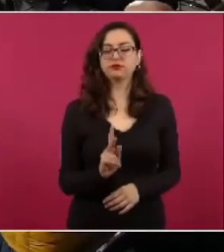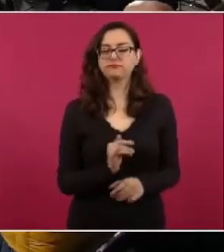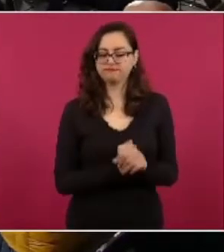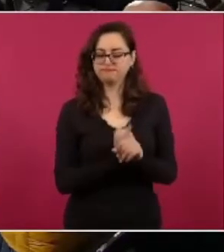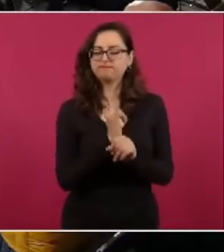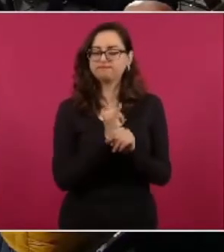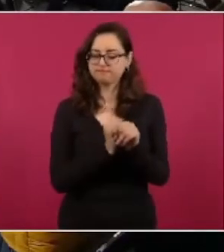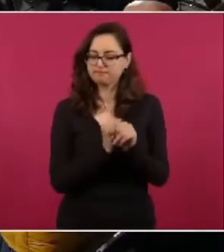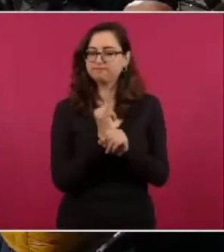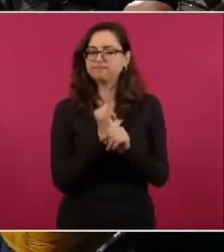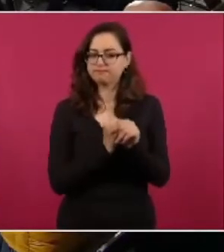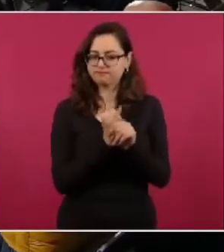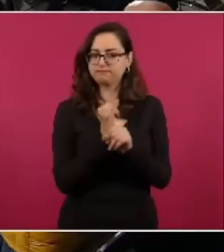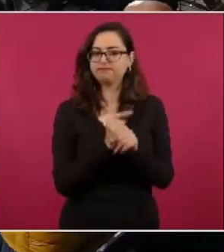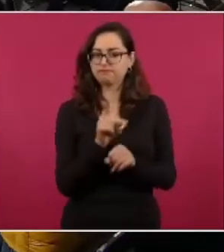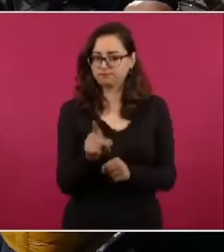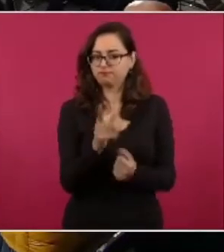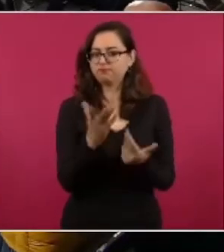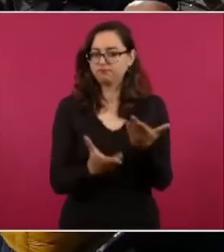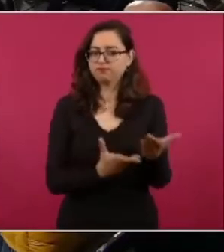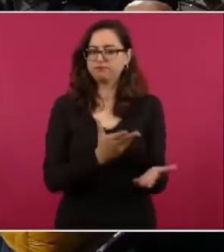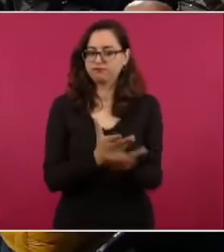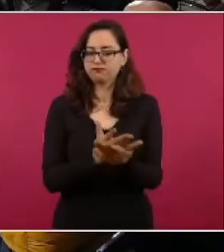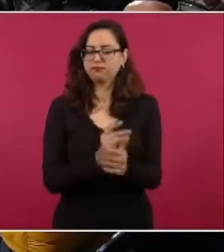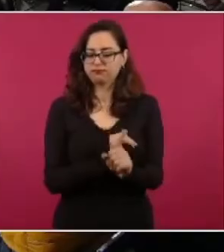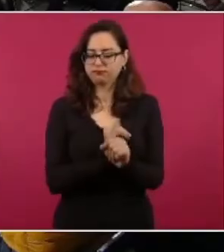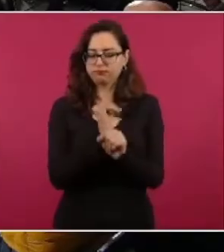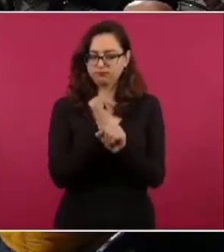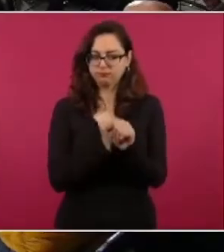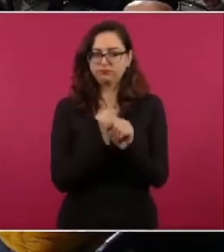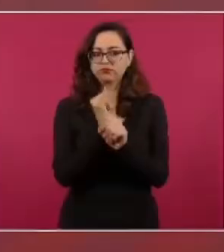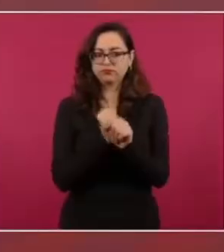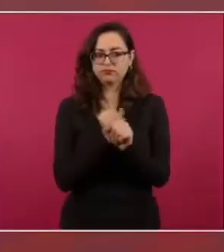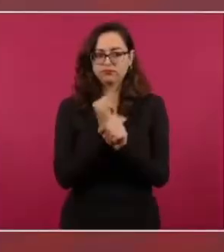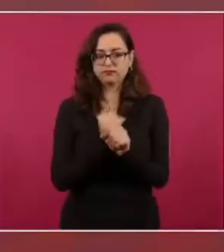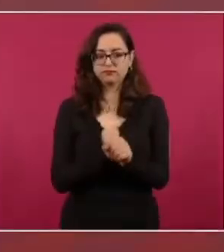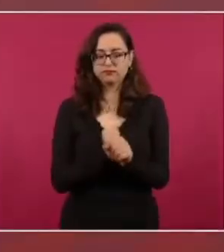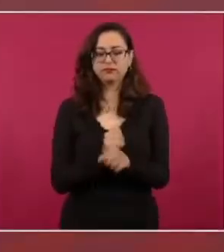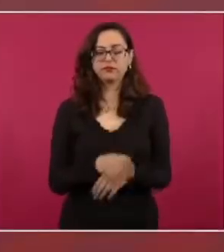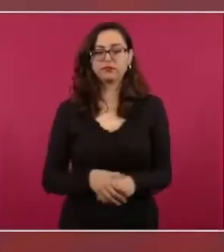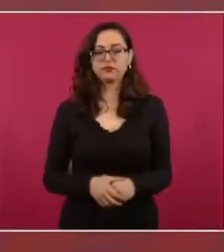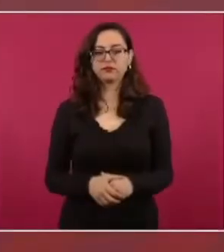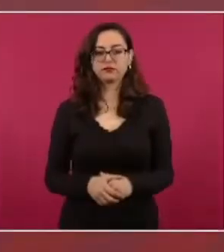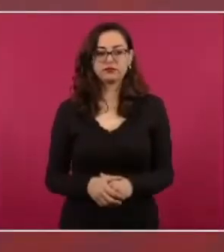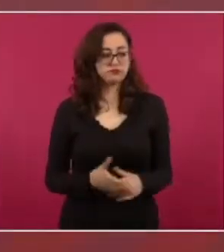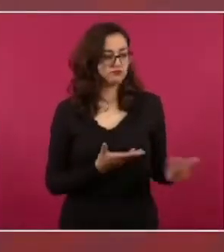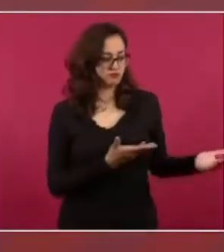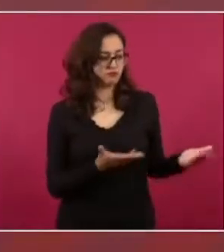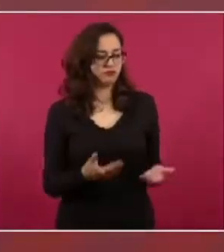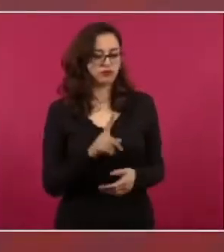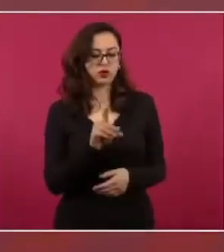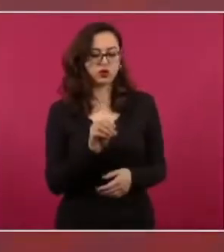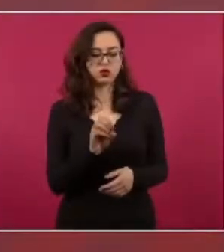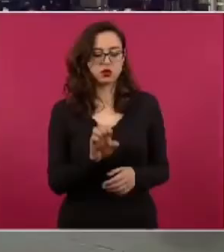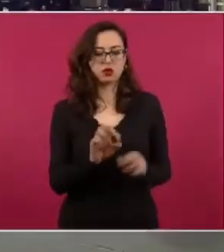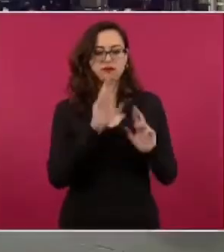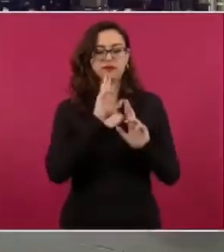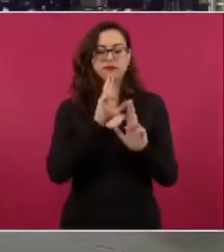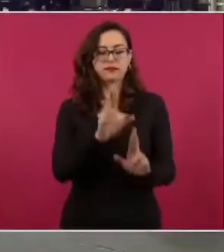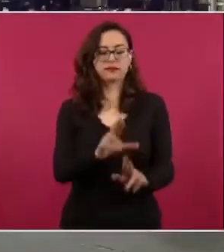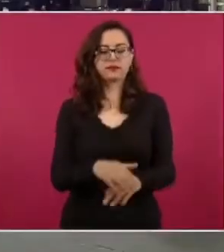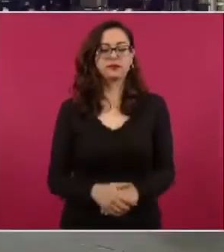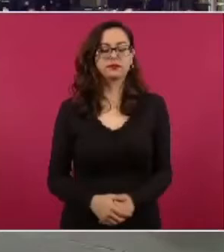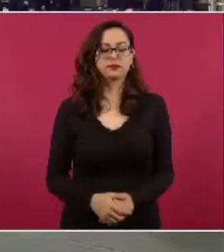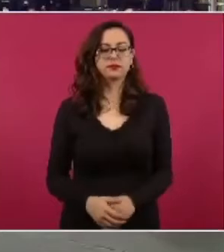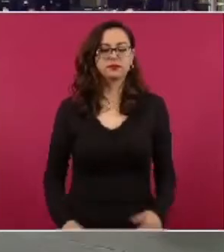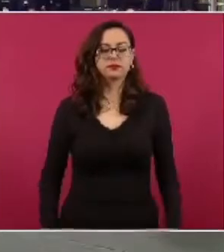va a tomar en cuenta tu denuncia. Gracias. Y Zoé puede responderte. Muchas gracias.